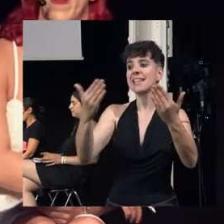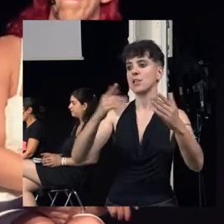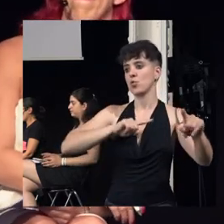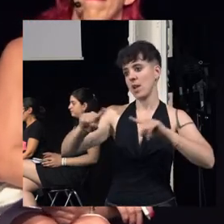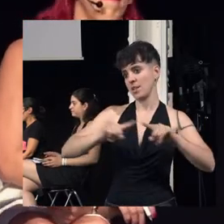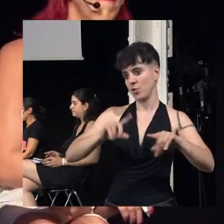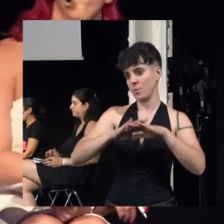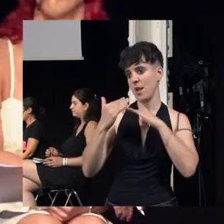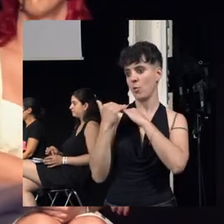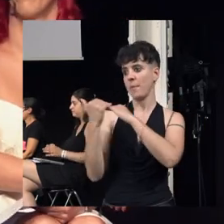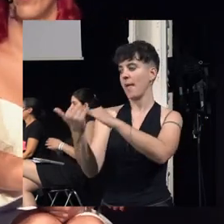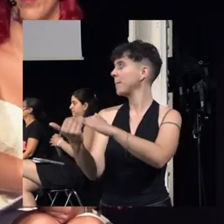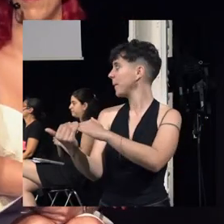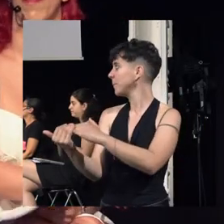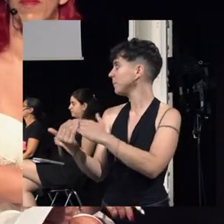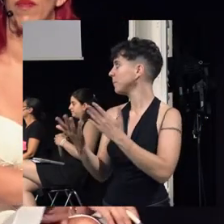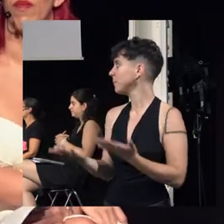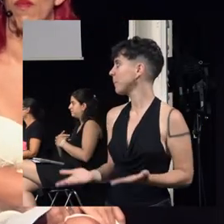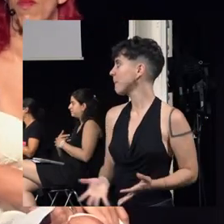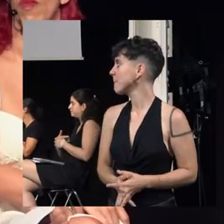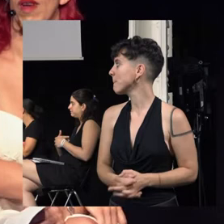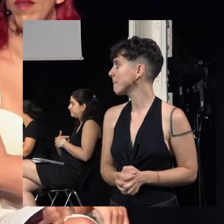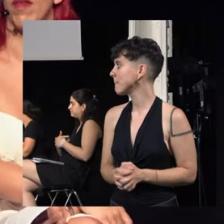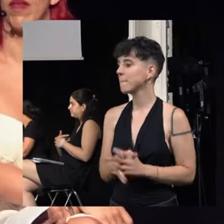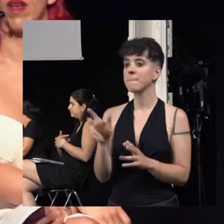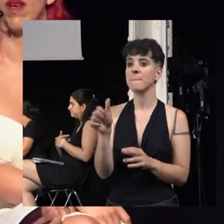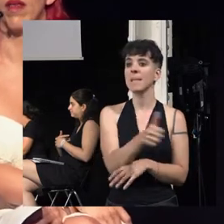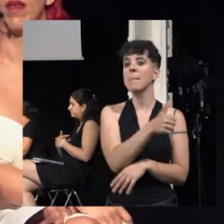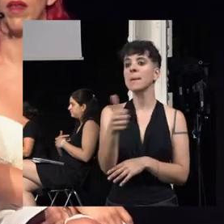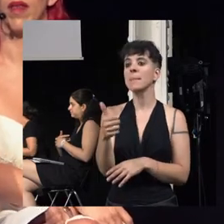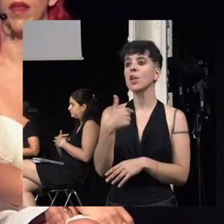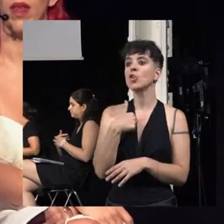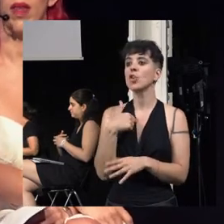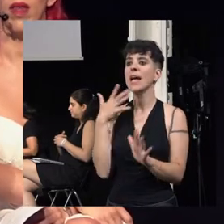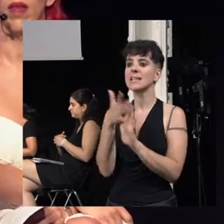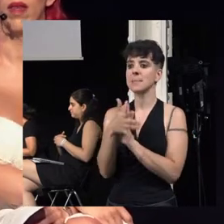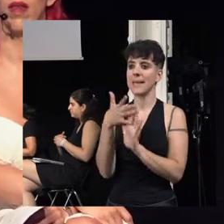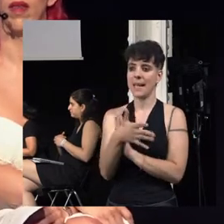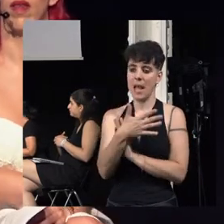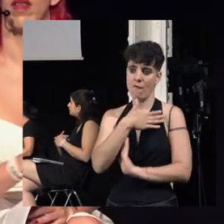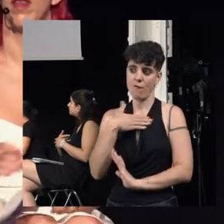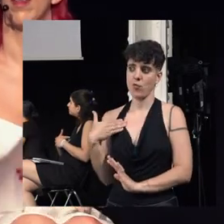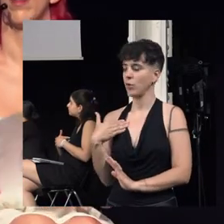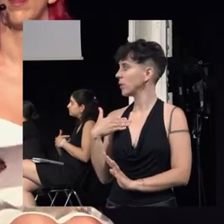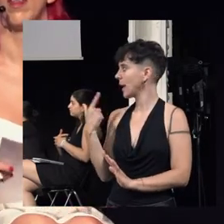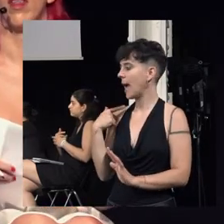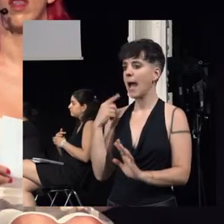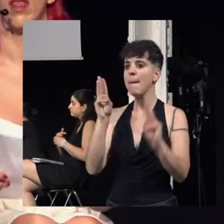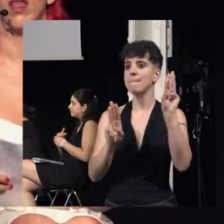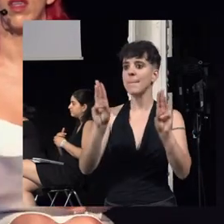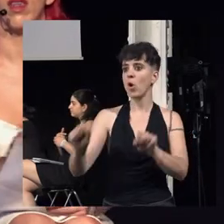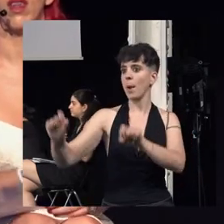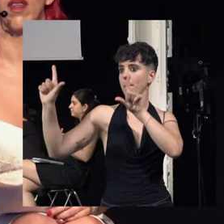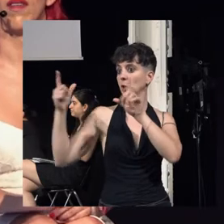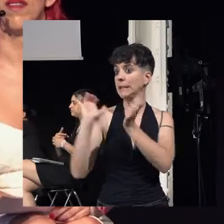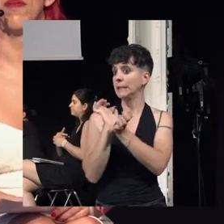amb mi. I, bueno, primer, us voldria explicar, hi haurà un PowerPoint, espero,